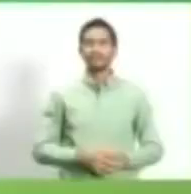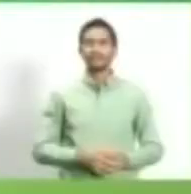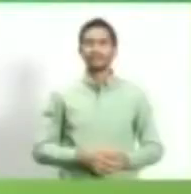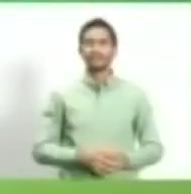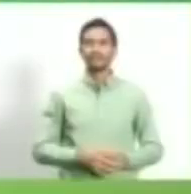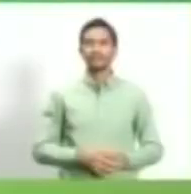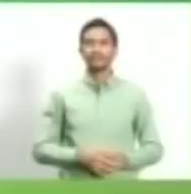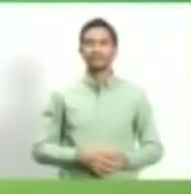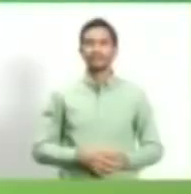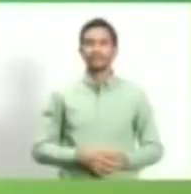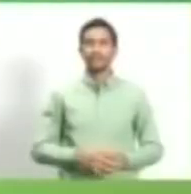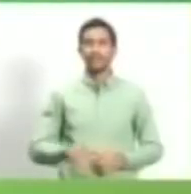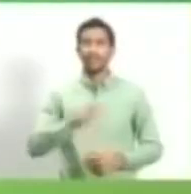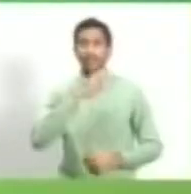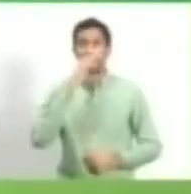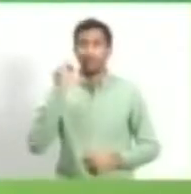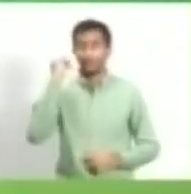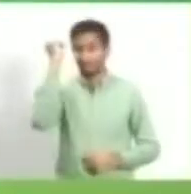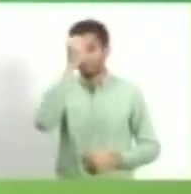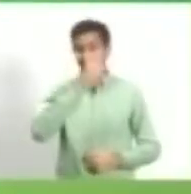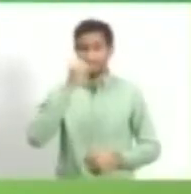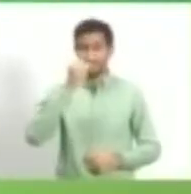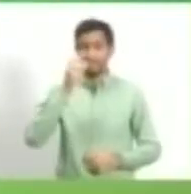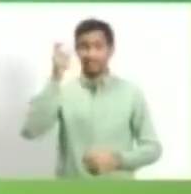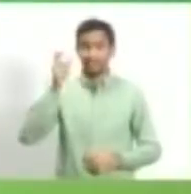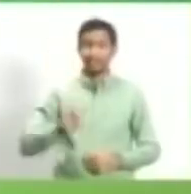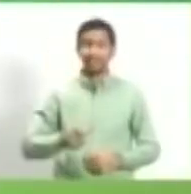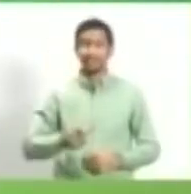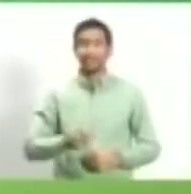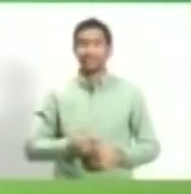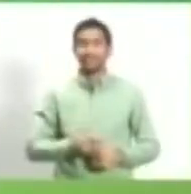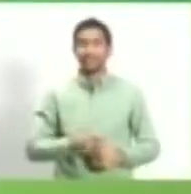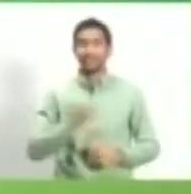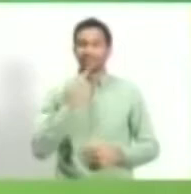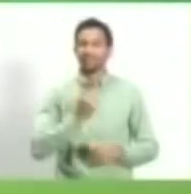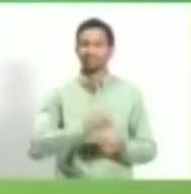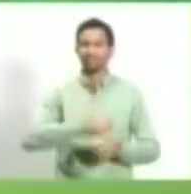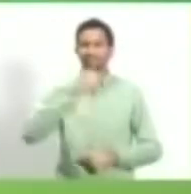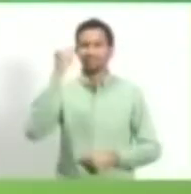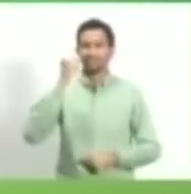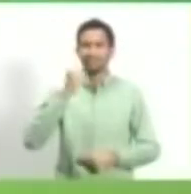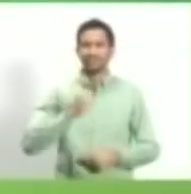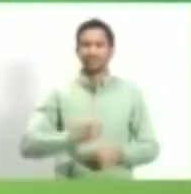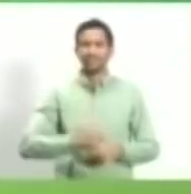El pintor sudafricano William Kentridge gana el Princesa Asturias de Artes.